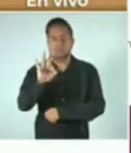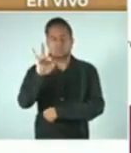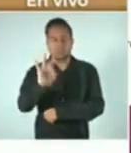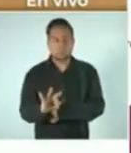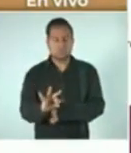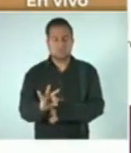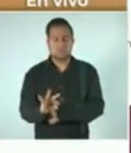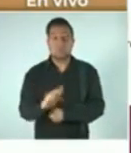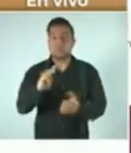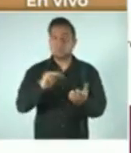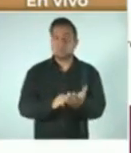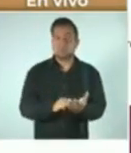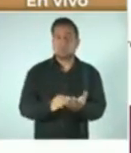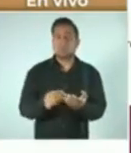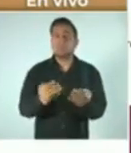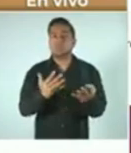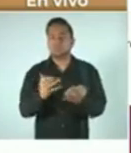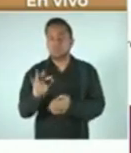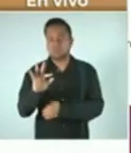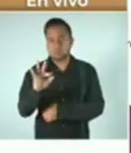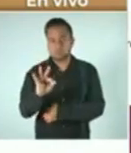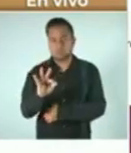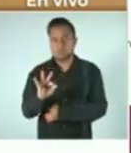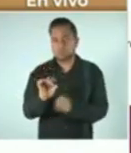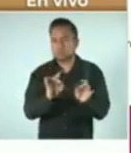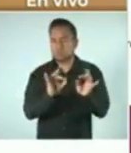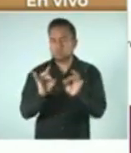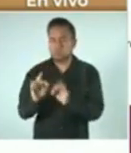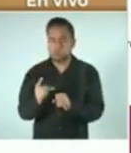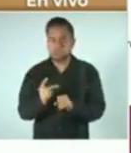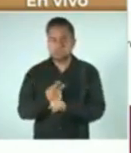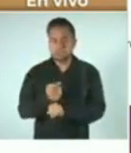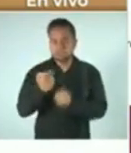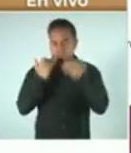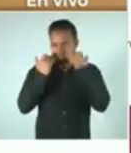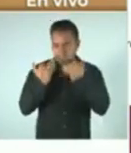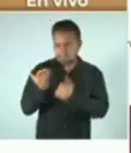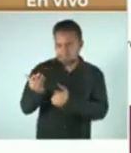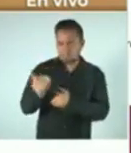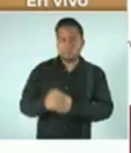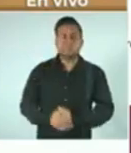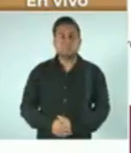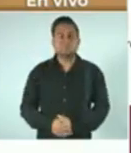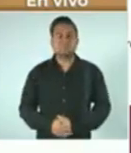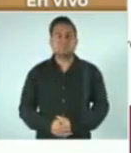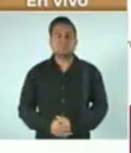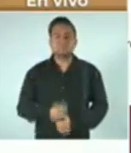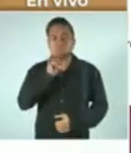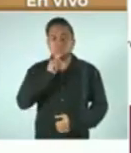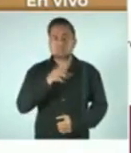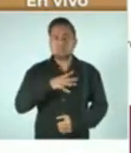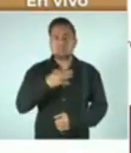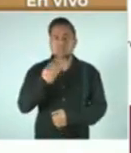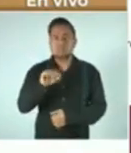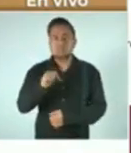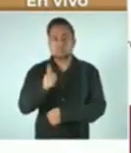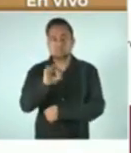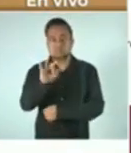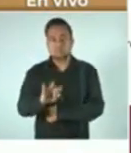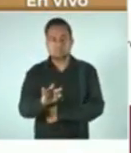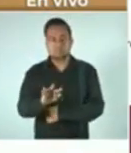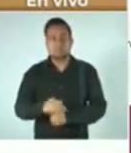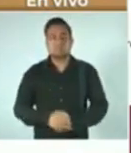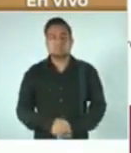3.94%, 3.940 delitos, fíjense ustedes, y de un 9.6%. La que sigue, por